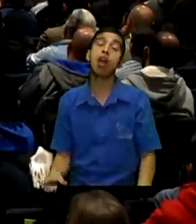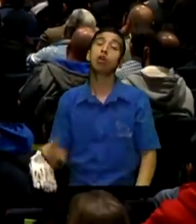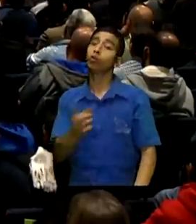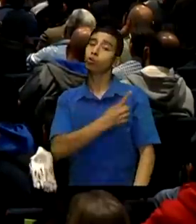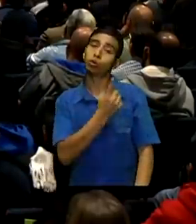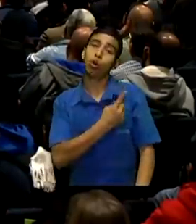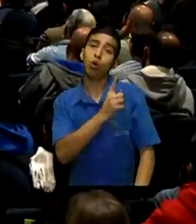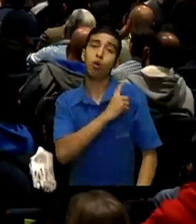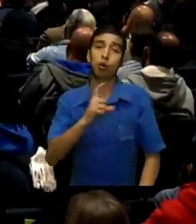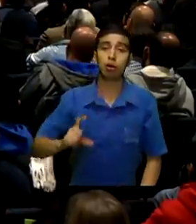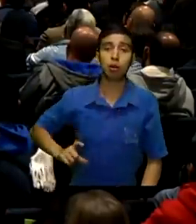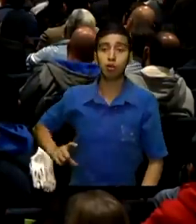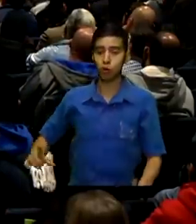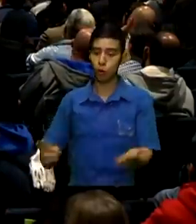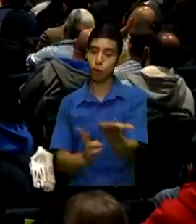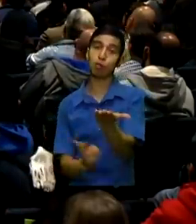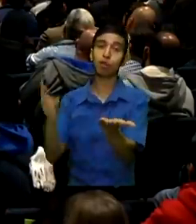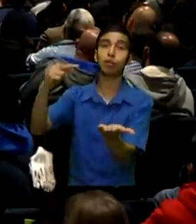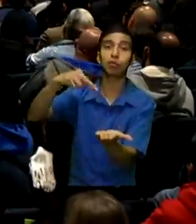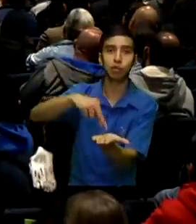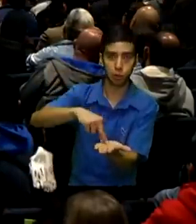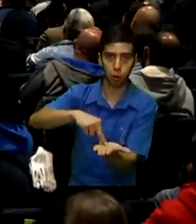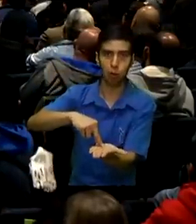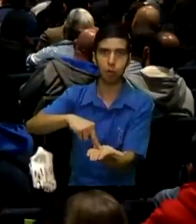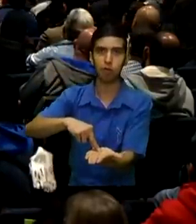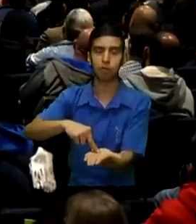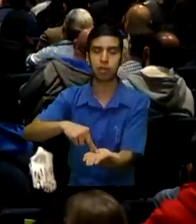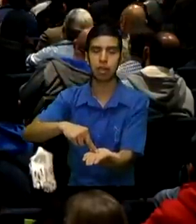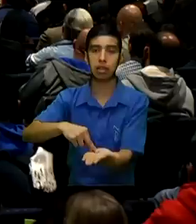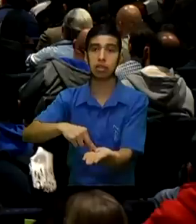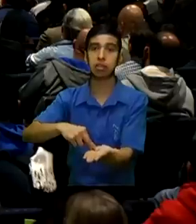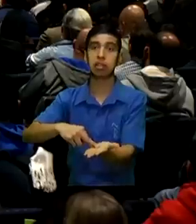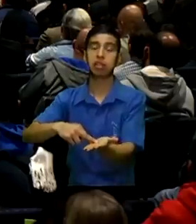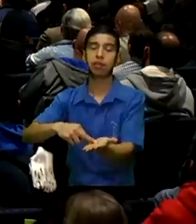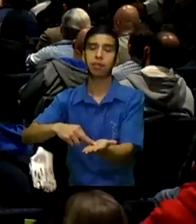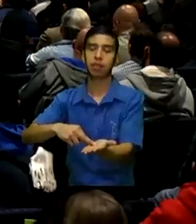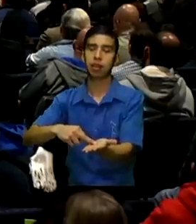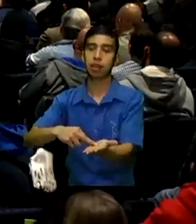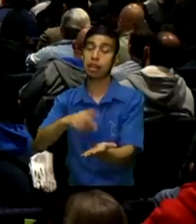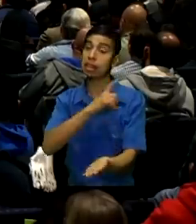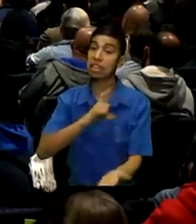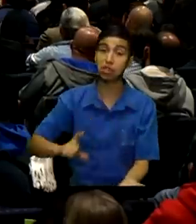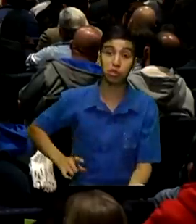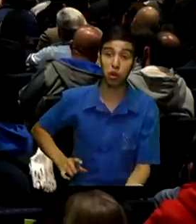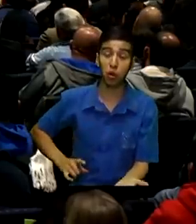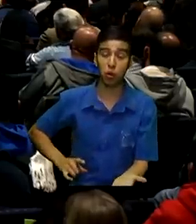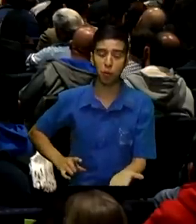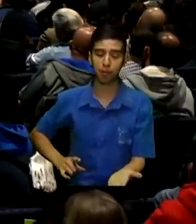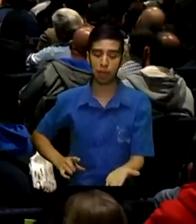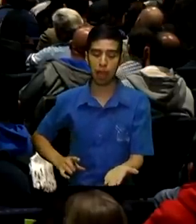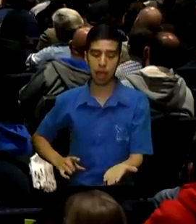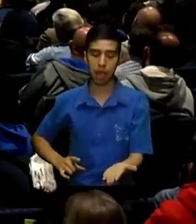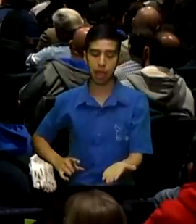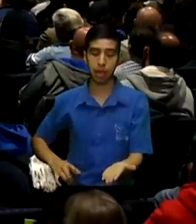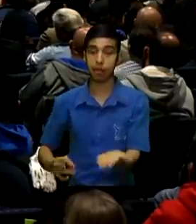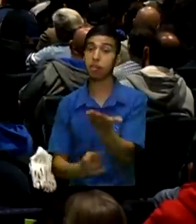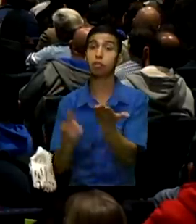históricamente. Mire, hermano, comprobado históricamente. O sea, científicamente.